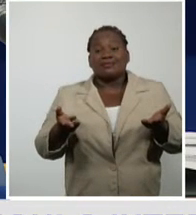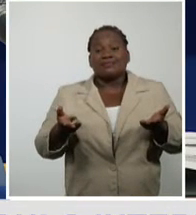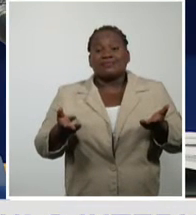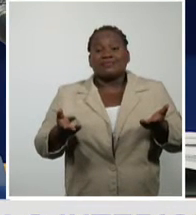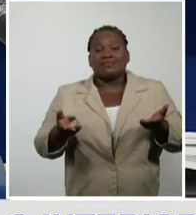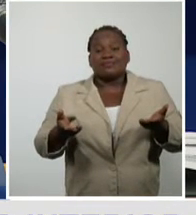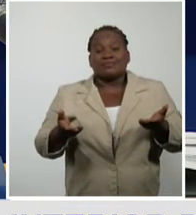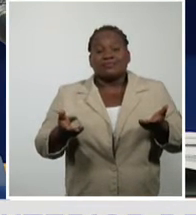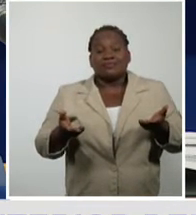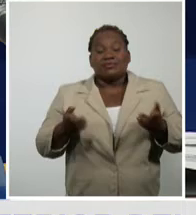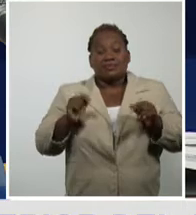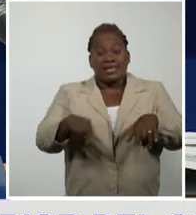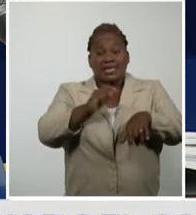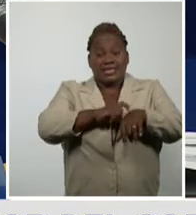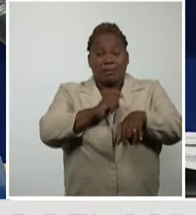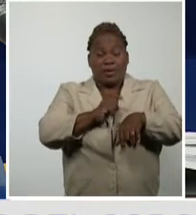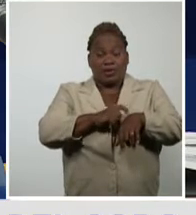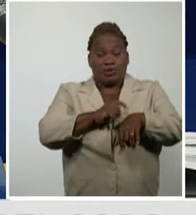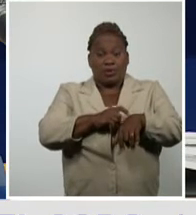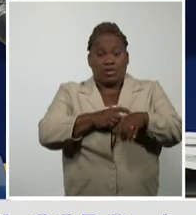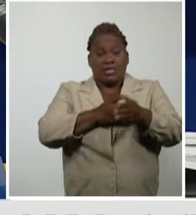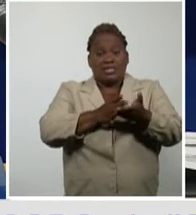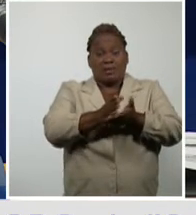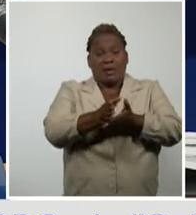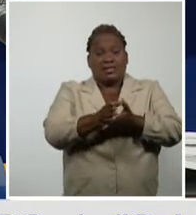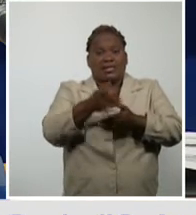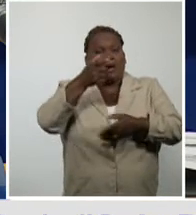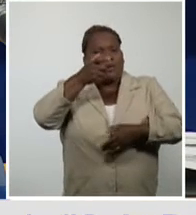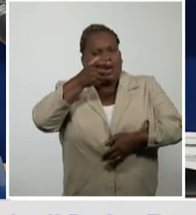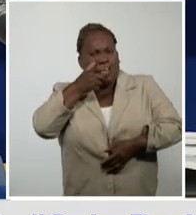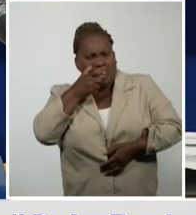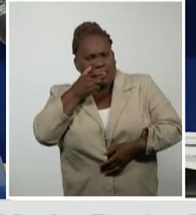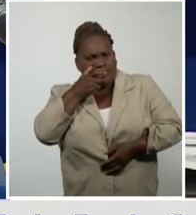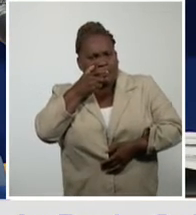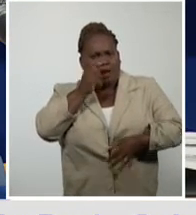Y en ese momento lo que se mantendrá será una vigilancia,